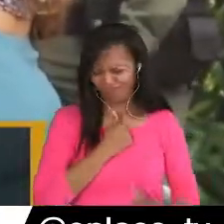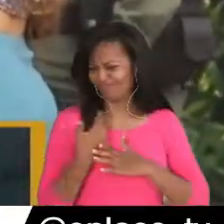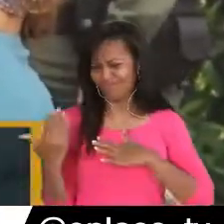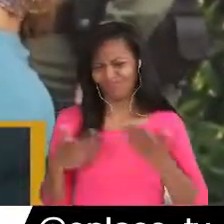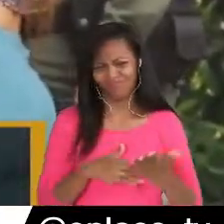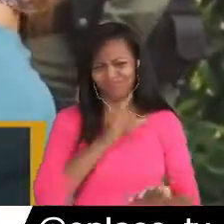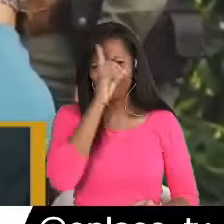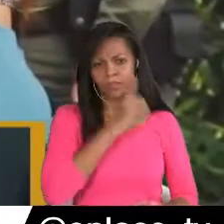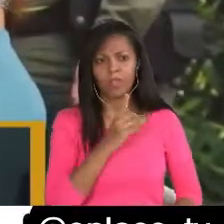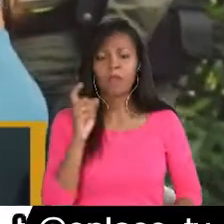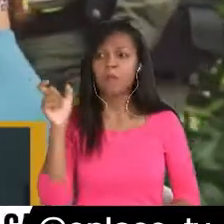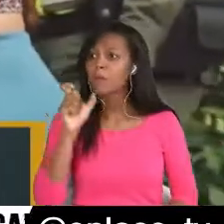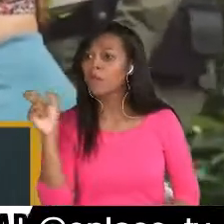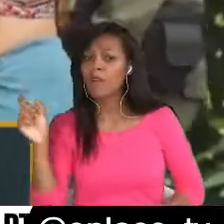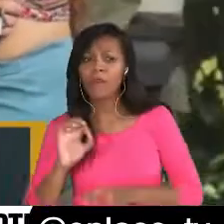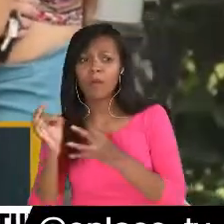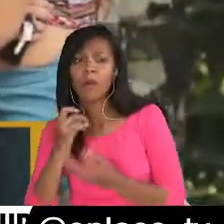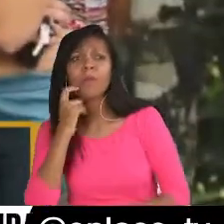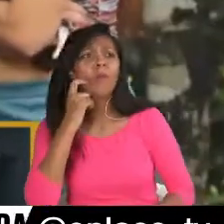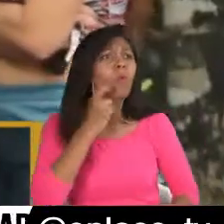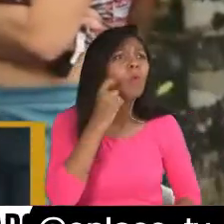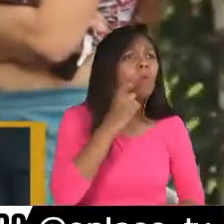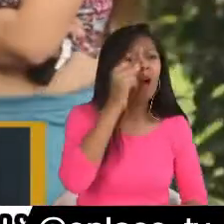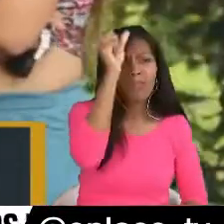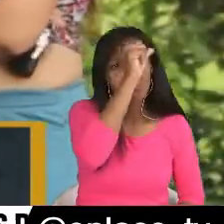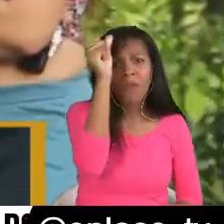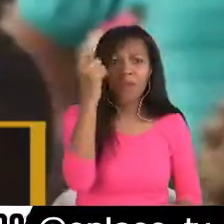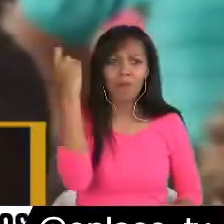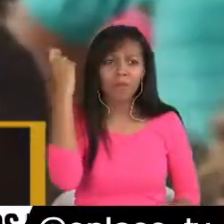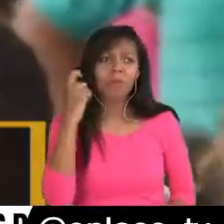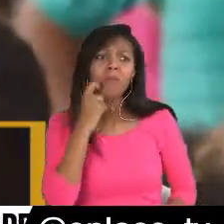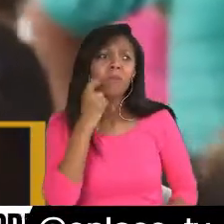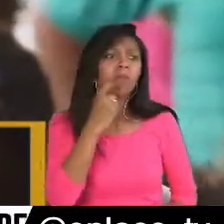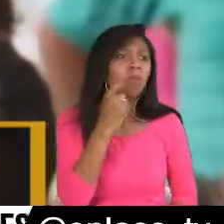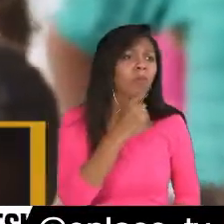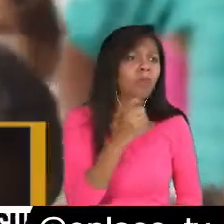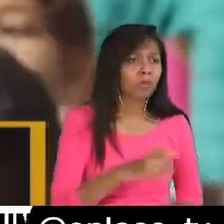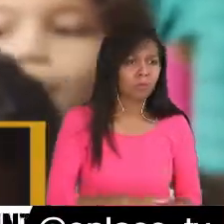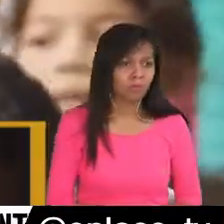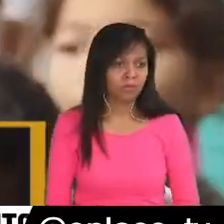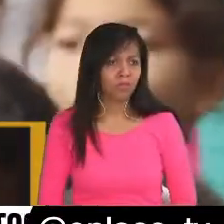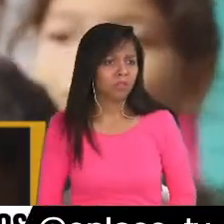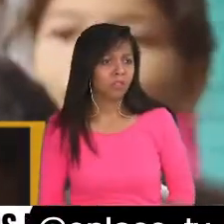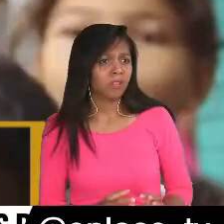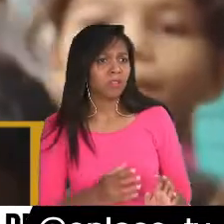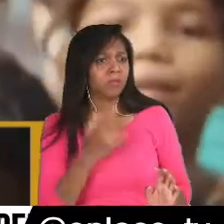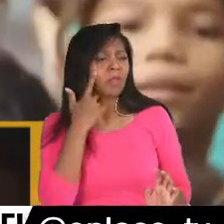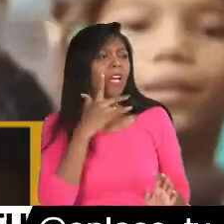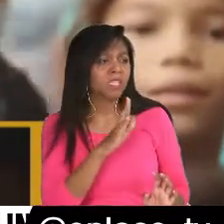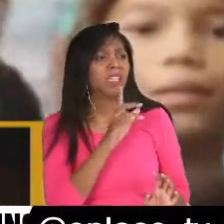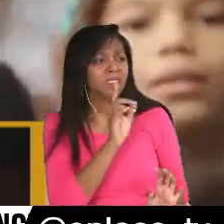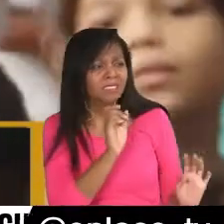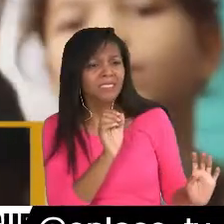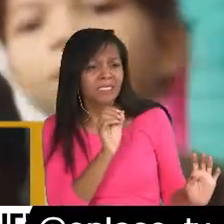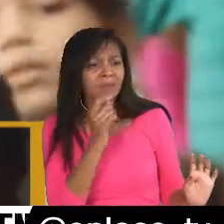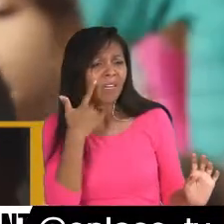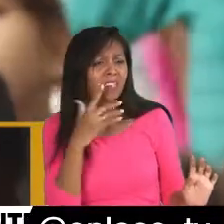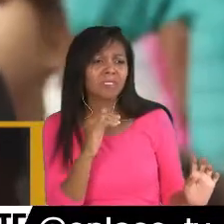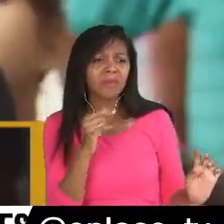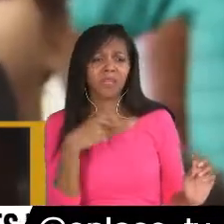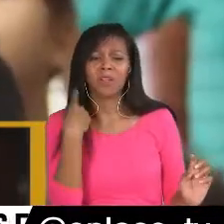lo buscaban desesperados desde el pasado domingo. No, vecina, no se ve bien. Parece que sí fuera él, pero no se ve bien, no se ve